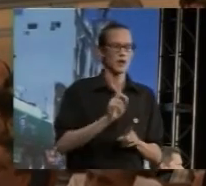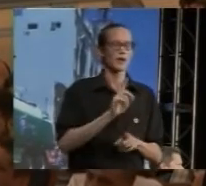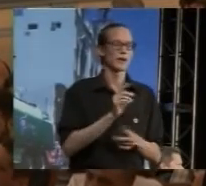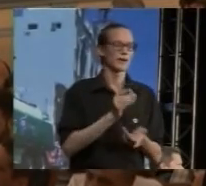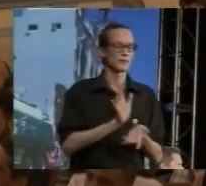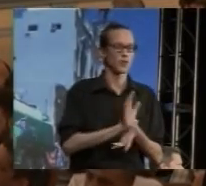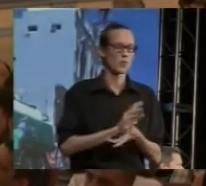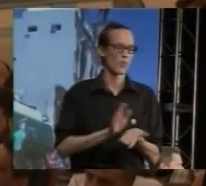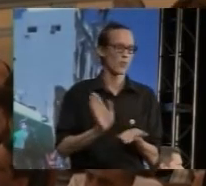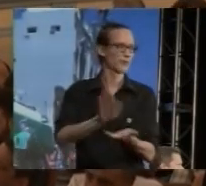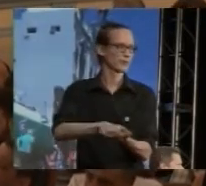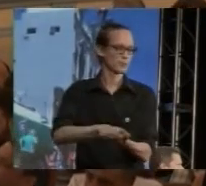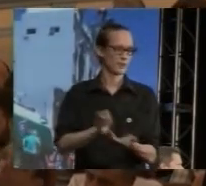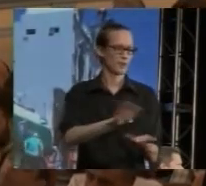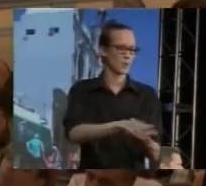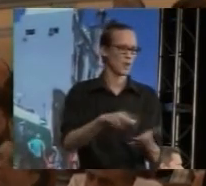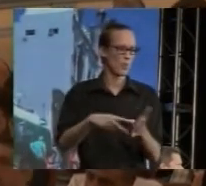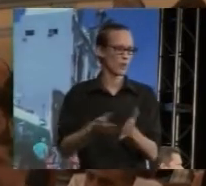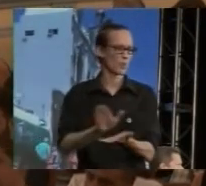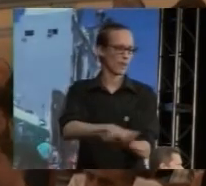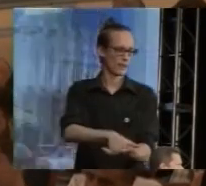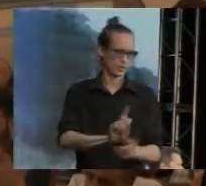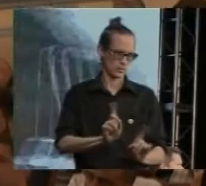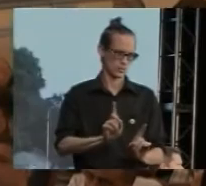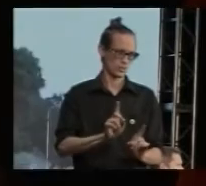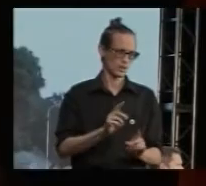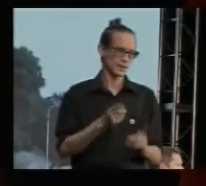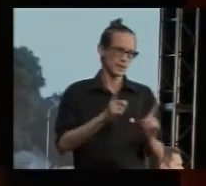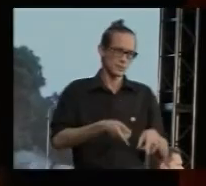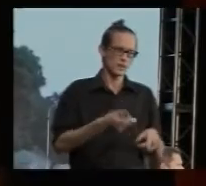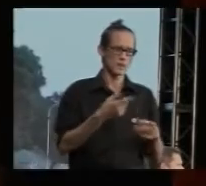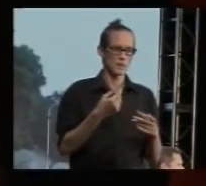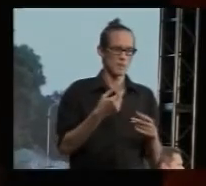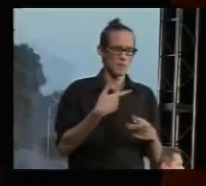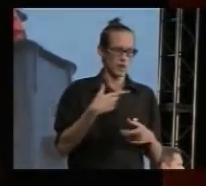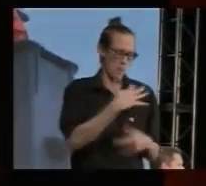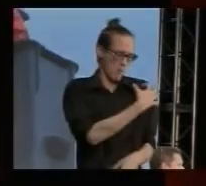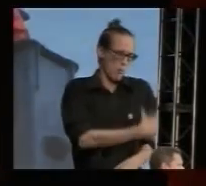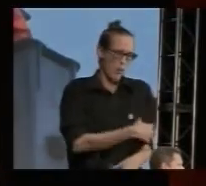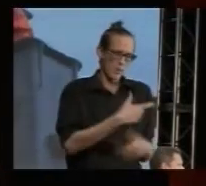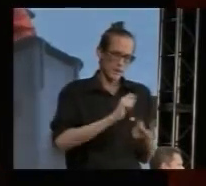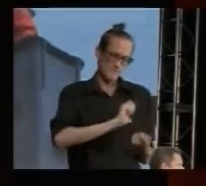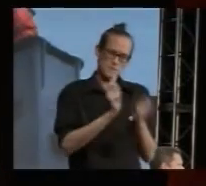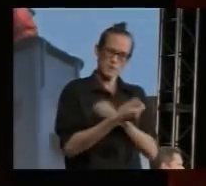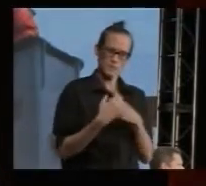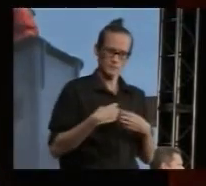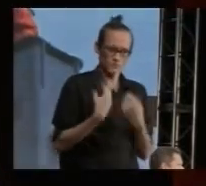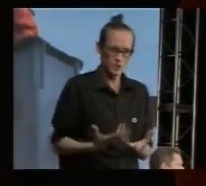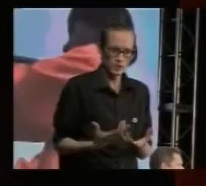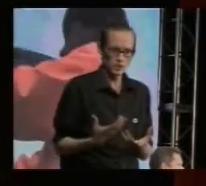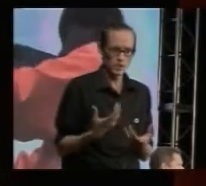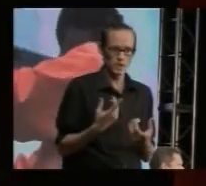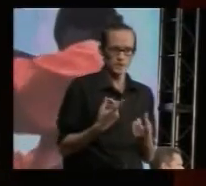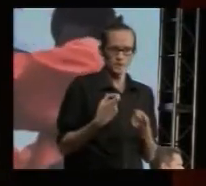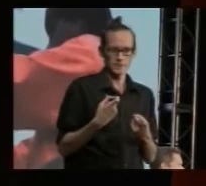a la raíz de la solución que se necesita para salir de la pobreza. Además de la educación, el trabajo digno